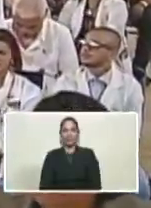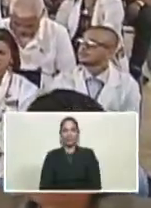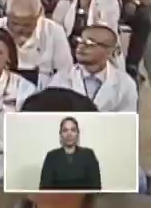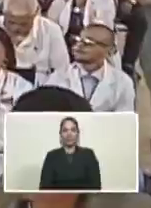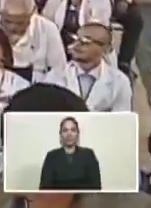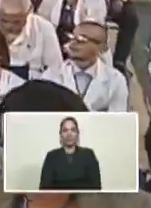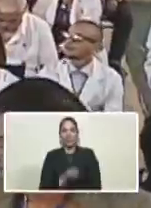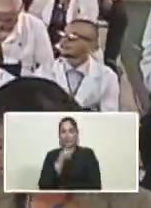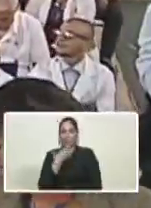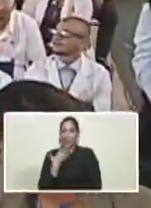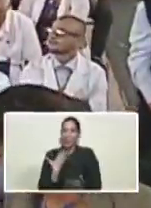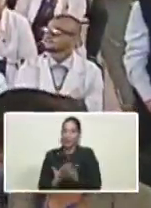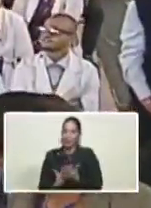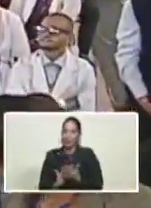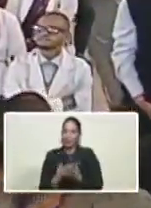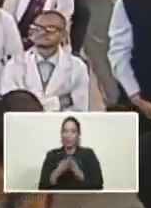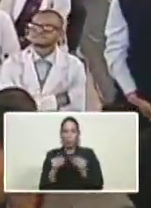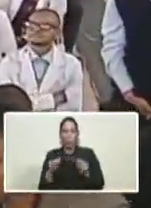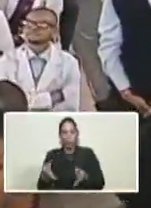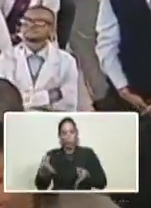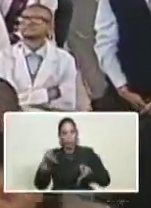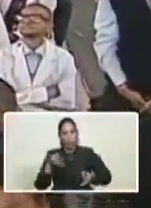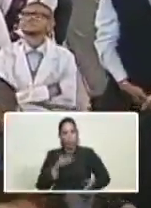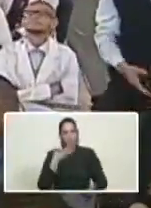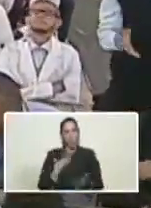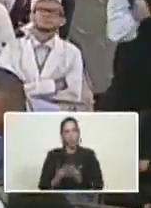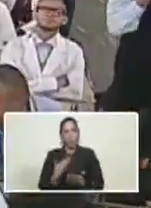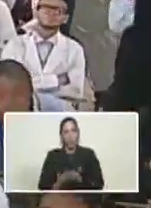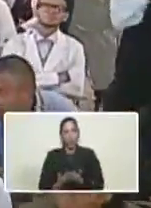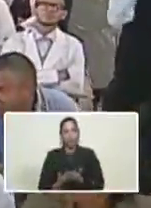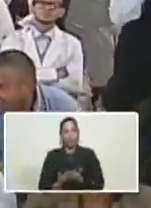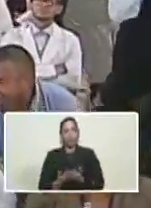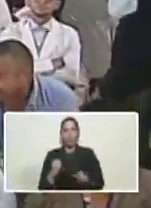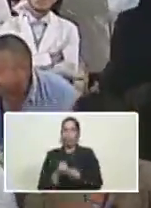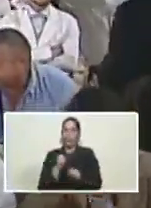Bueno, le agradezco todos estos documentos, todas estas propuestas de acción.